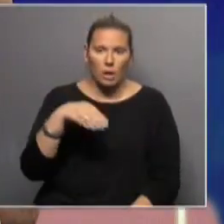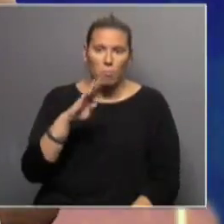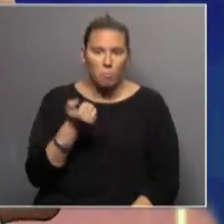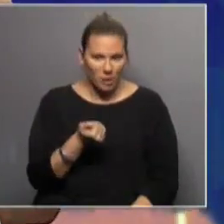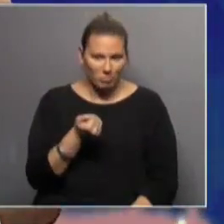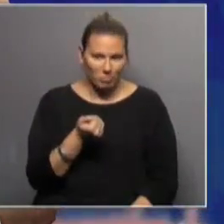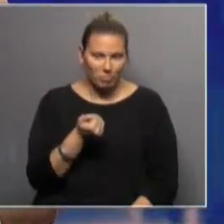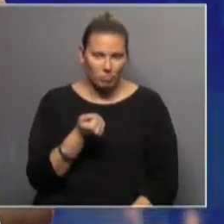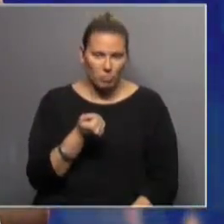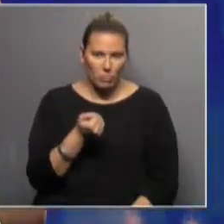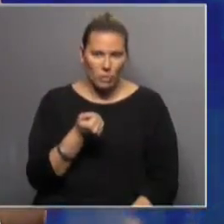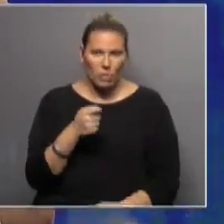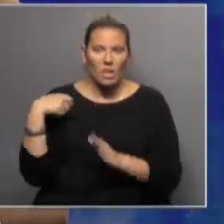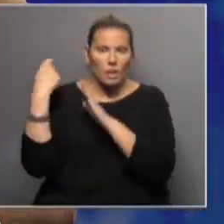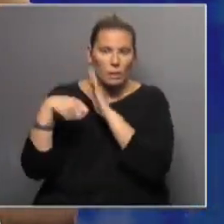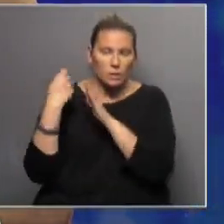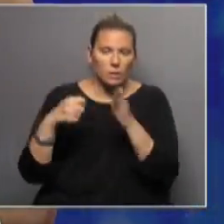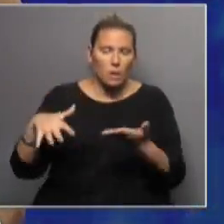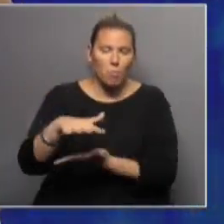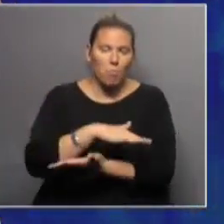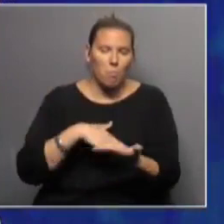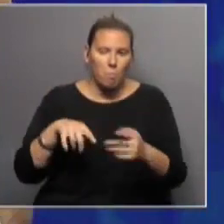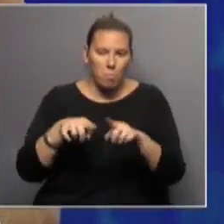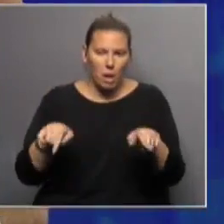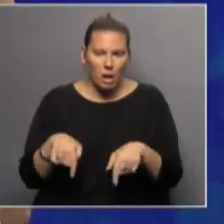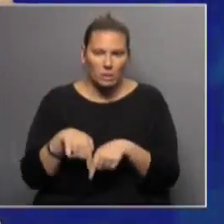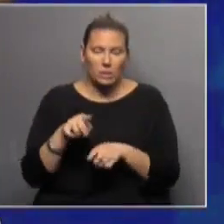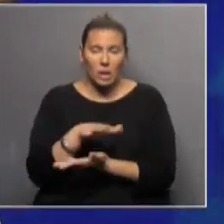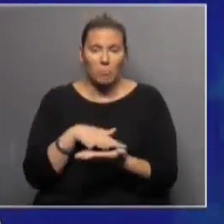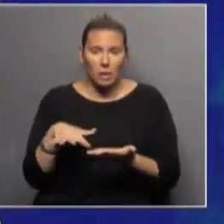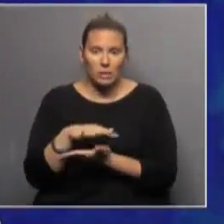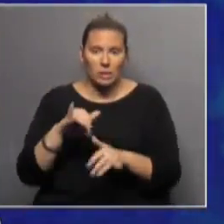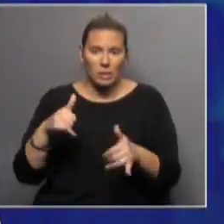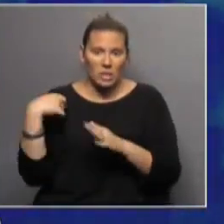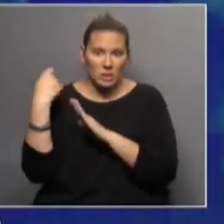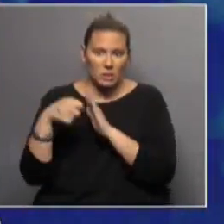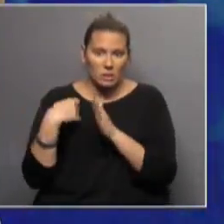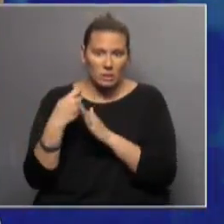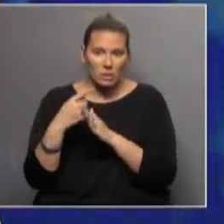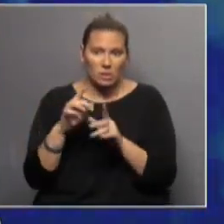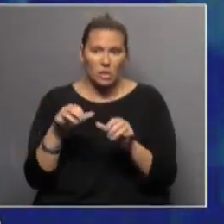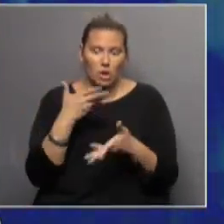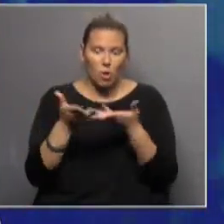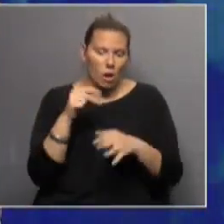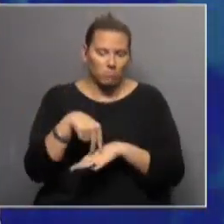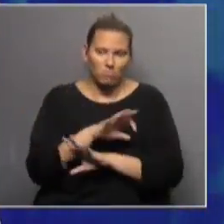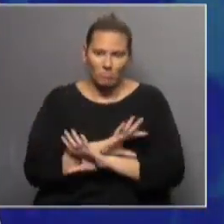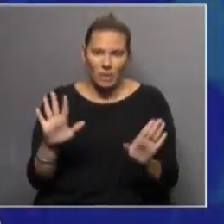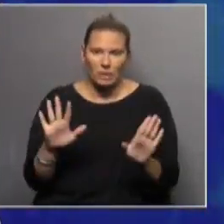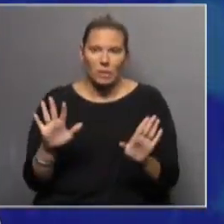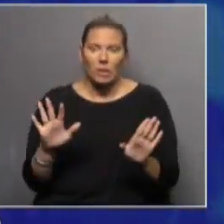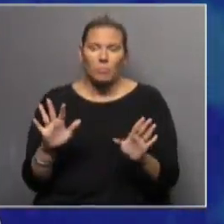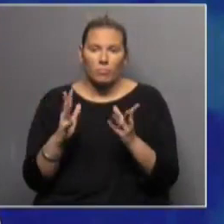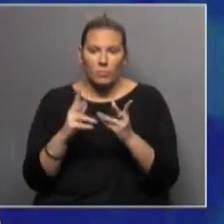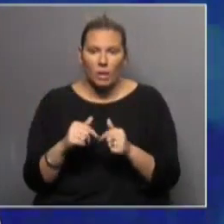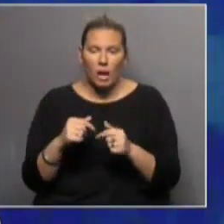en el Cine Plaza. Imagínate, ¿no? Será el Cine Plaza, que ya no hay más conciertos ahí. Arma